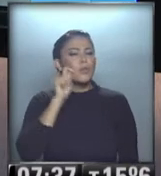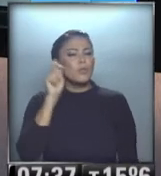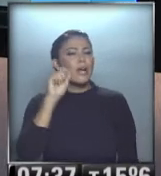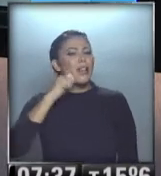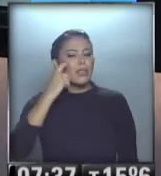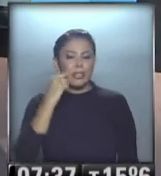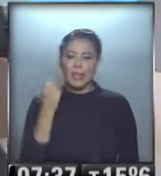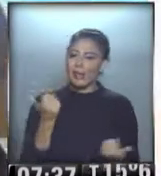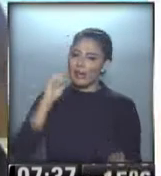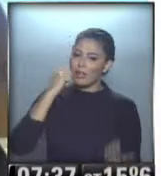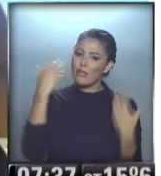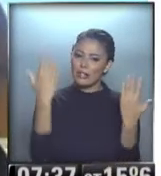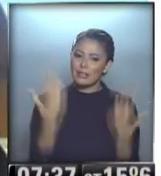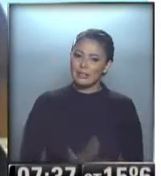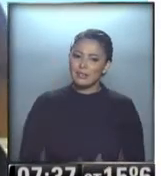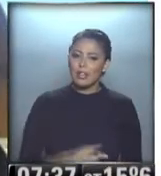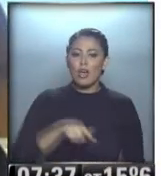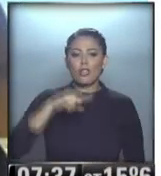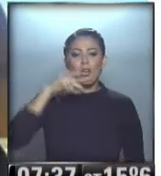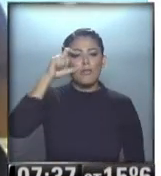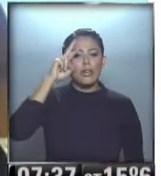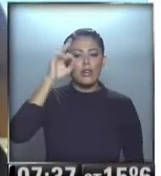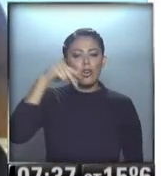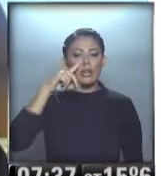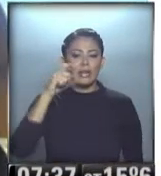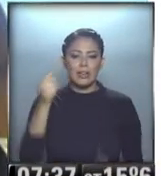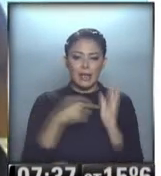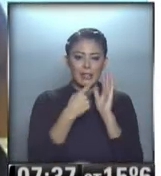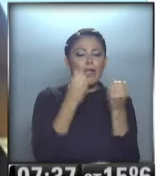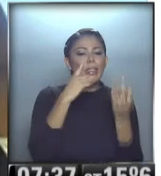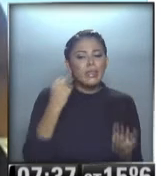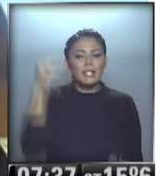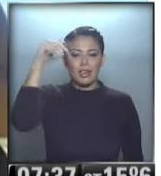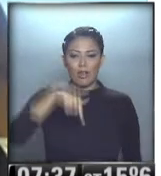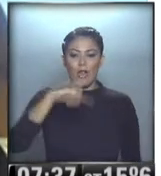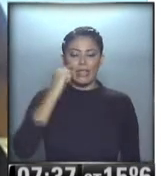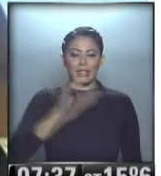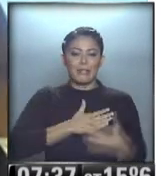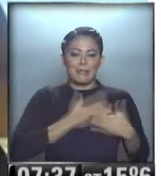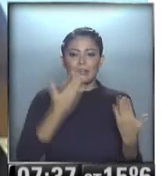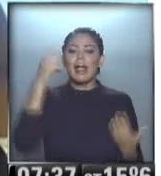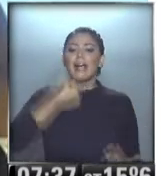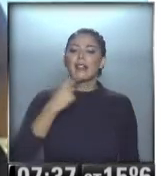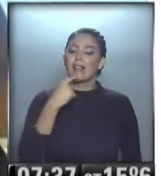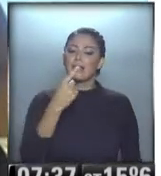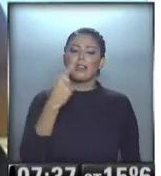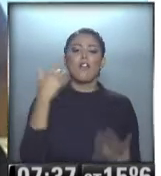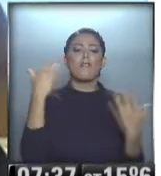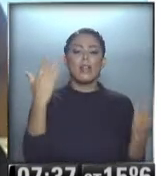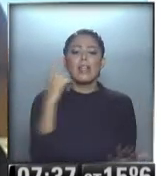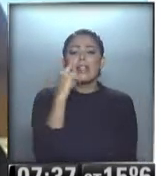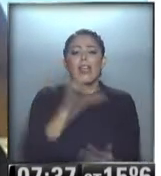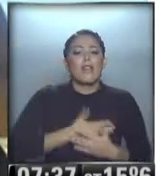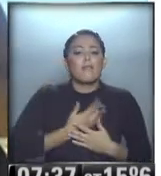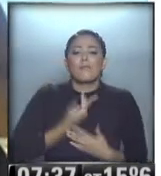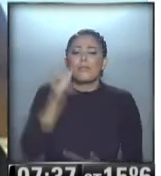día. Qué lindo, felicidades. Verónica Pedro dice, buen día hoy. En el día de San Valentín quería desearle un feliz día al